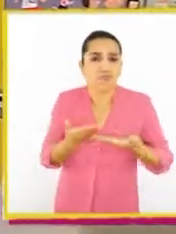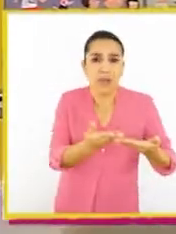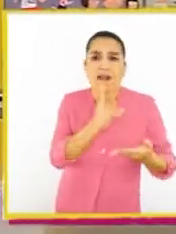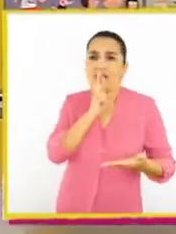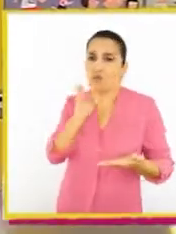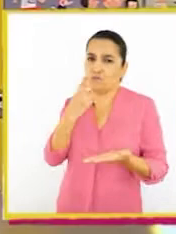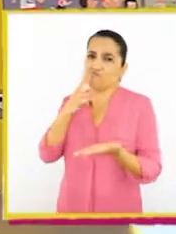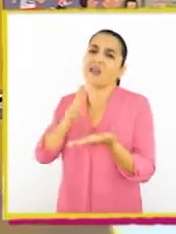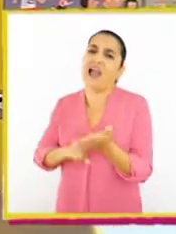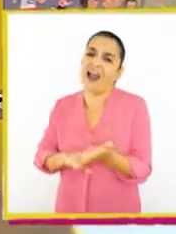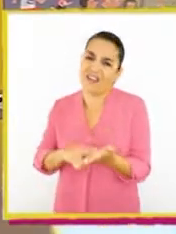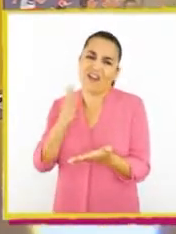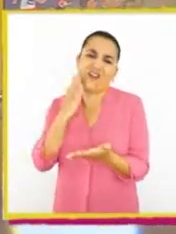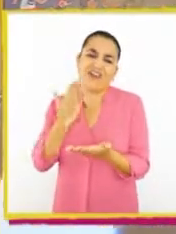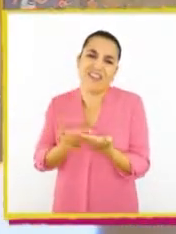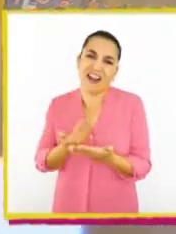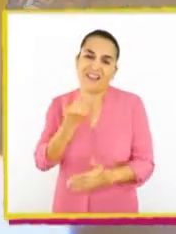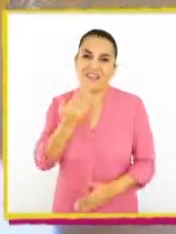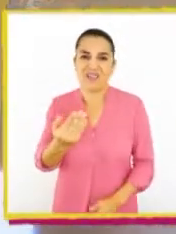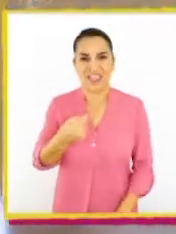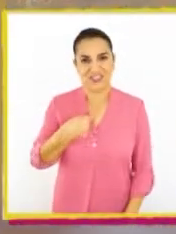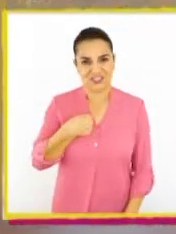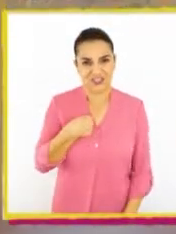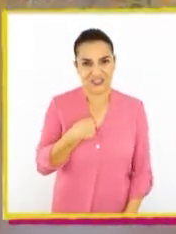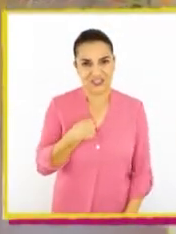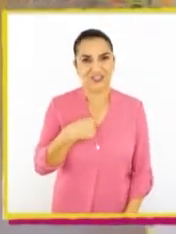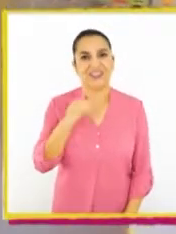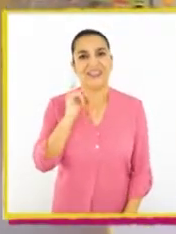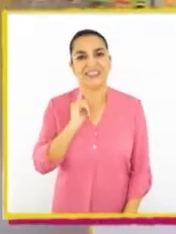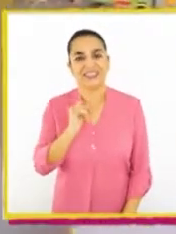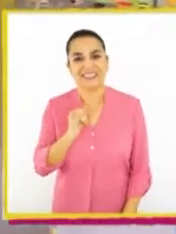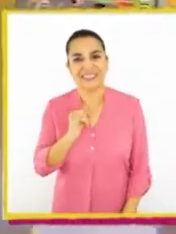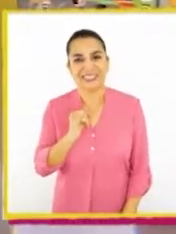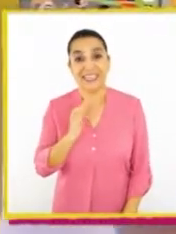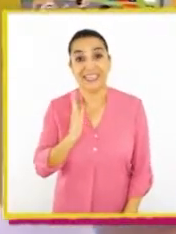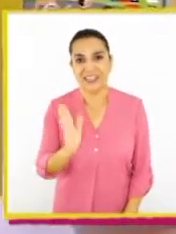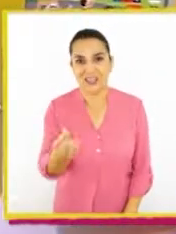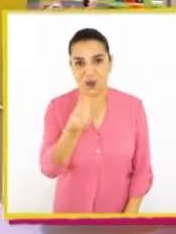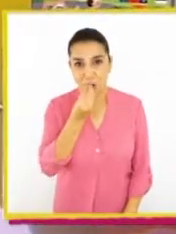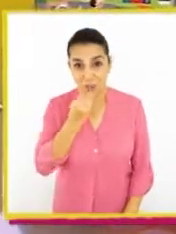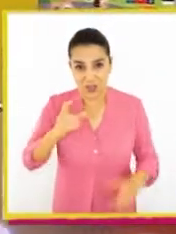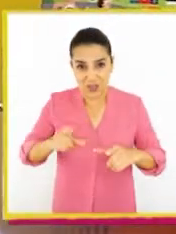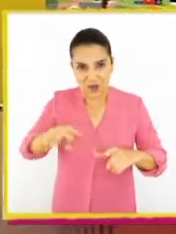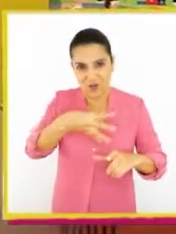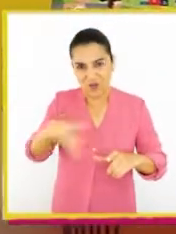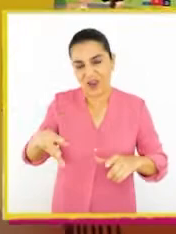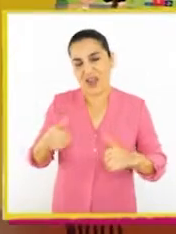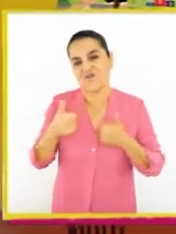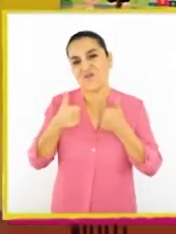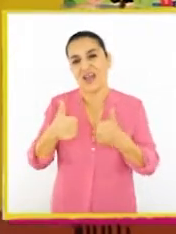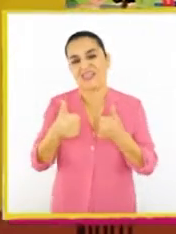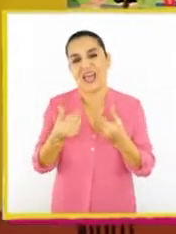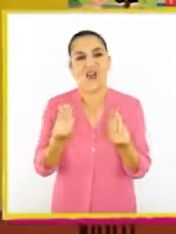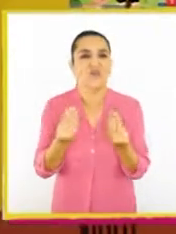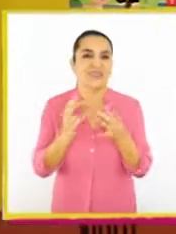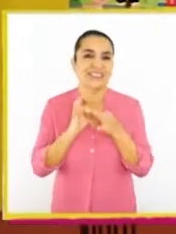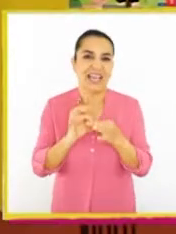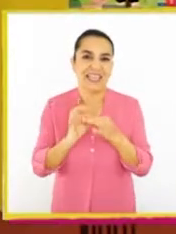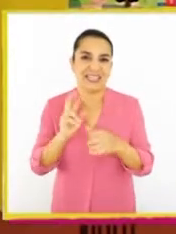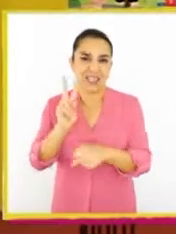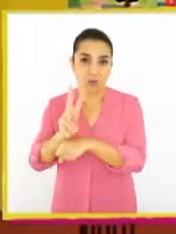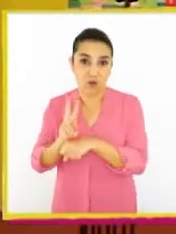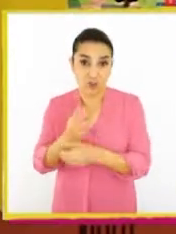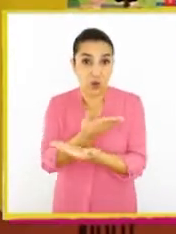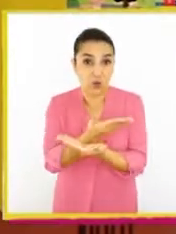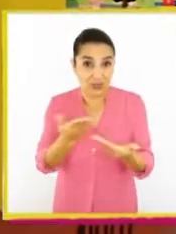muy cordialmente también. Y yo, sí, sigo comiendo kuchen. Se pasaron.